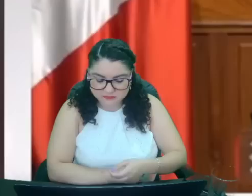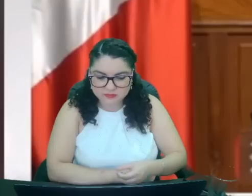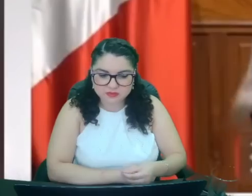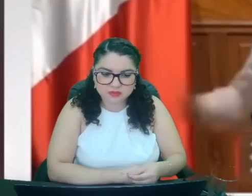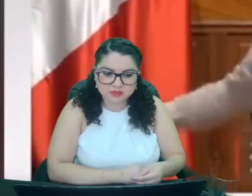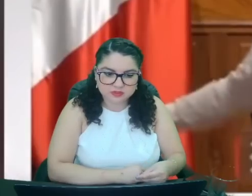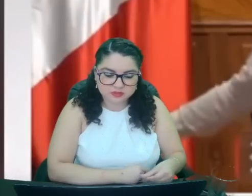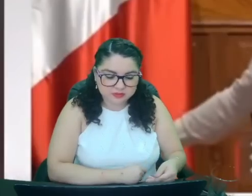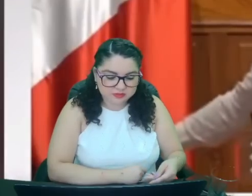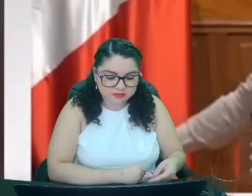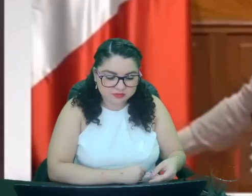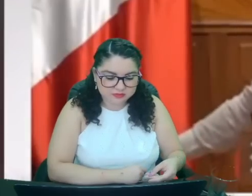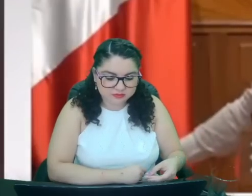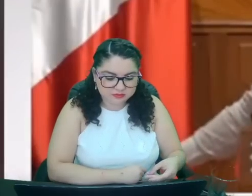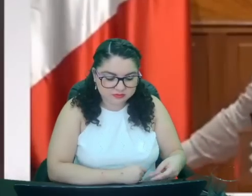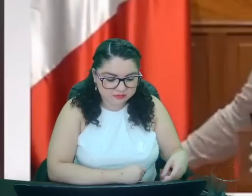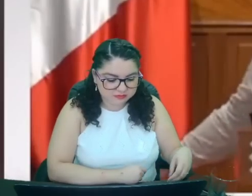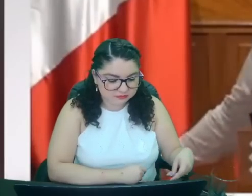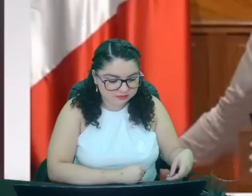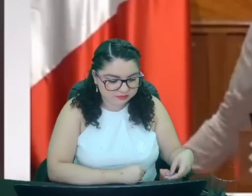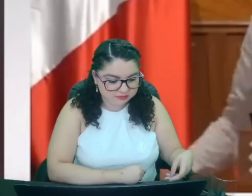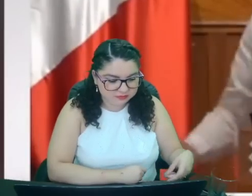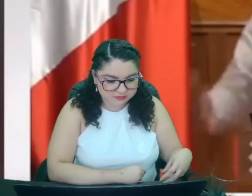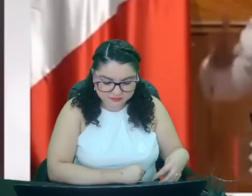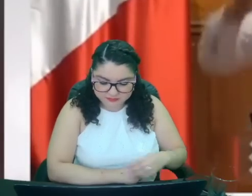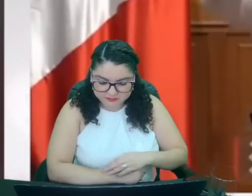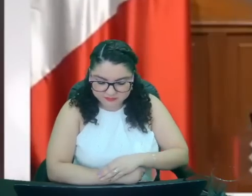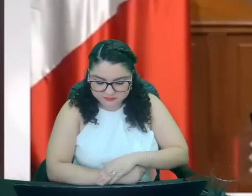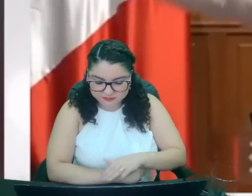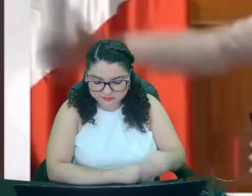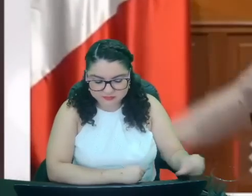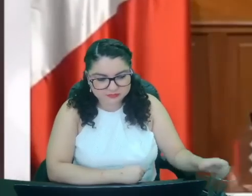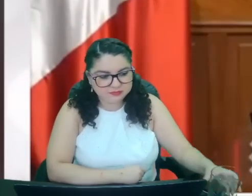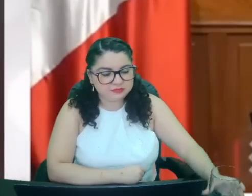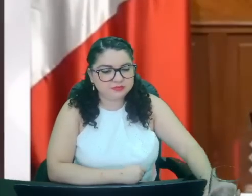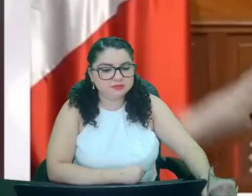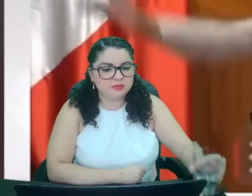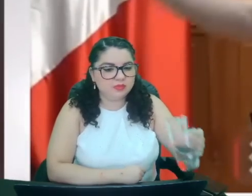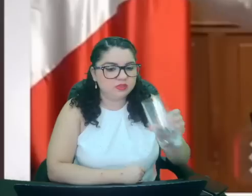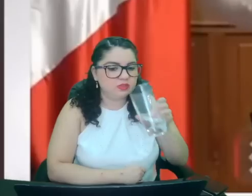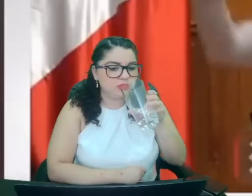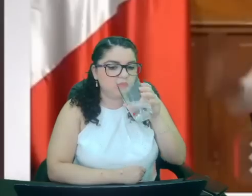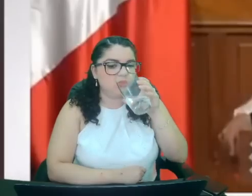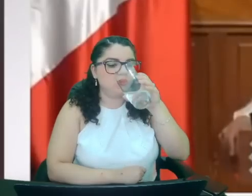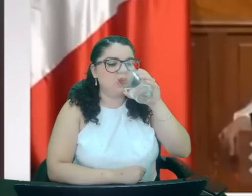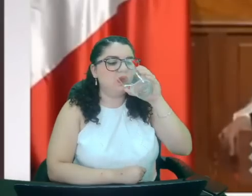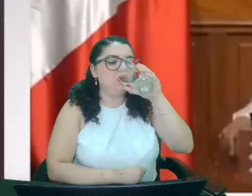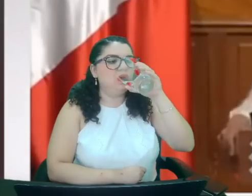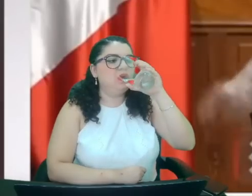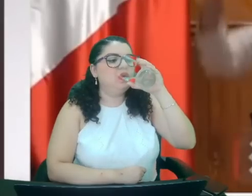Es clave en esto. ¿Sí? No, pues si yo lo supiera, yo mismo voy como testigo,